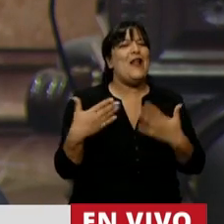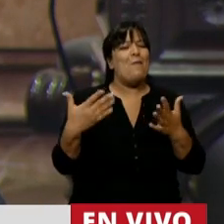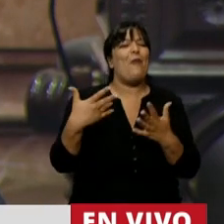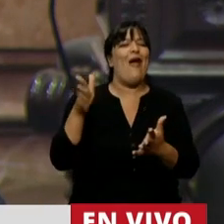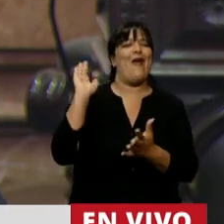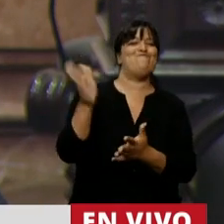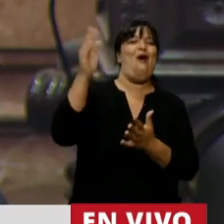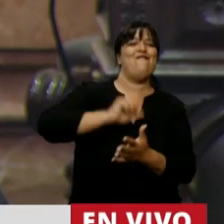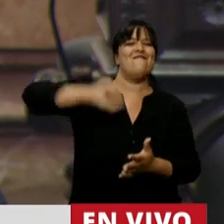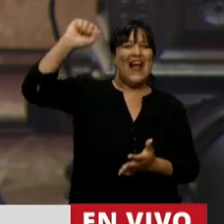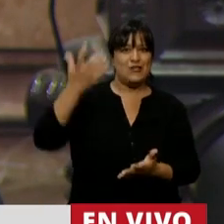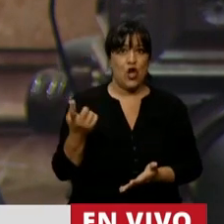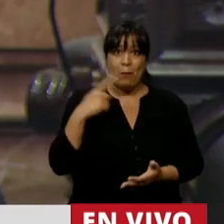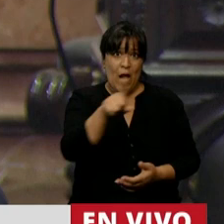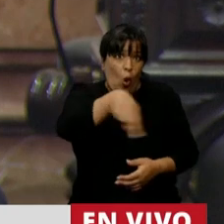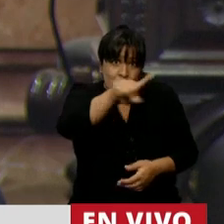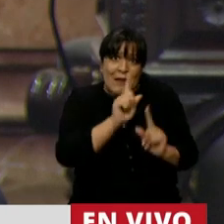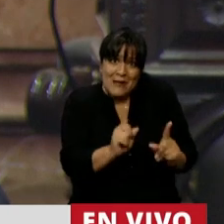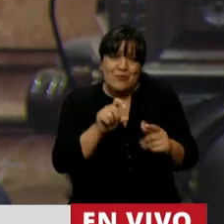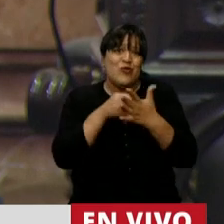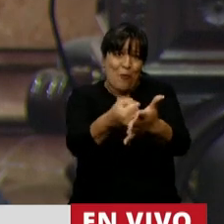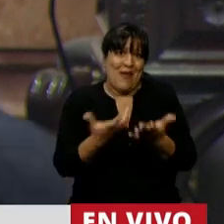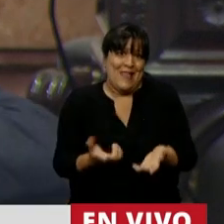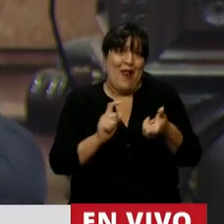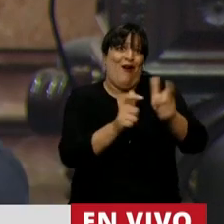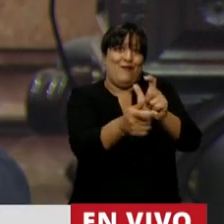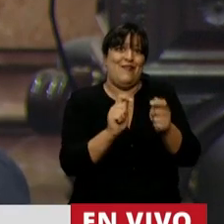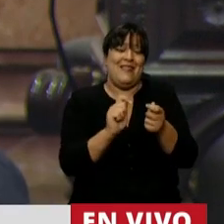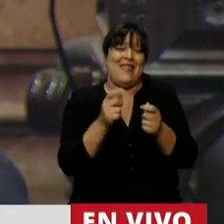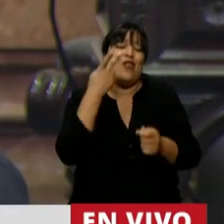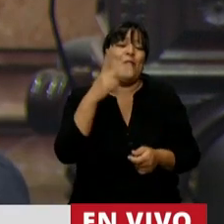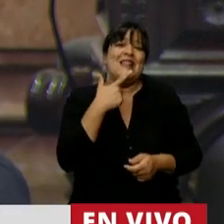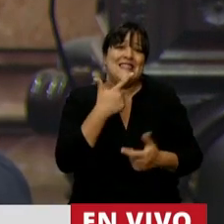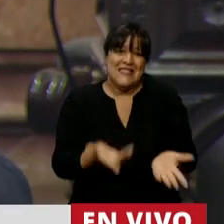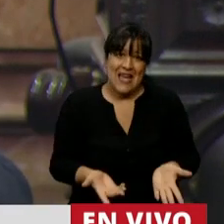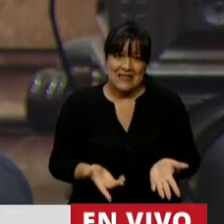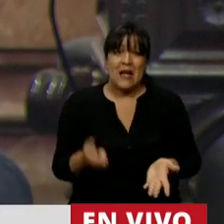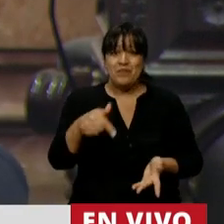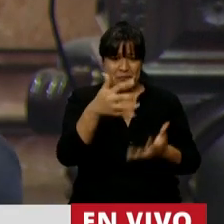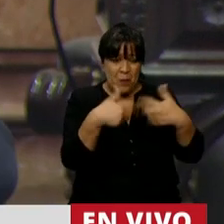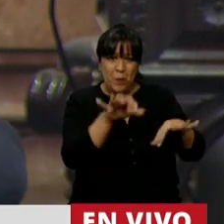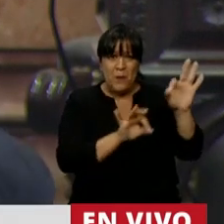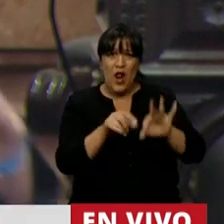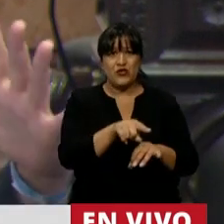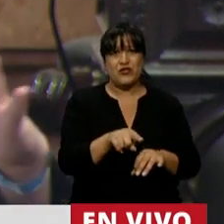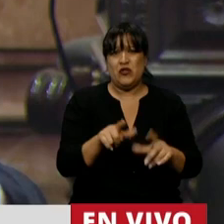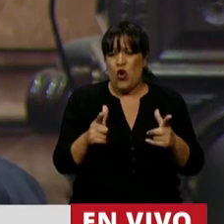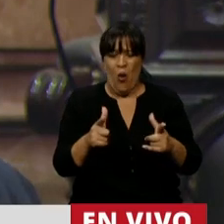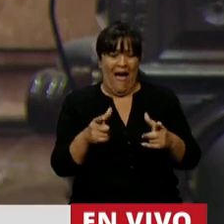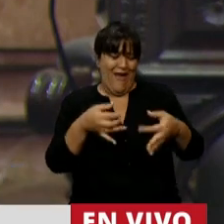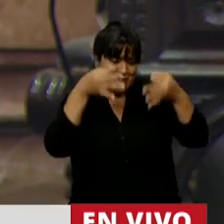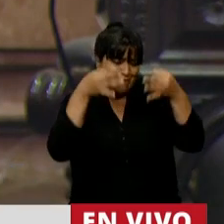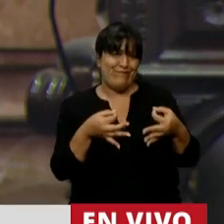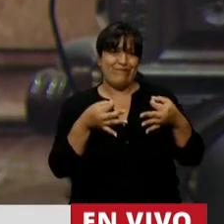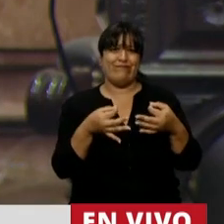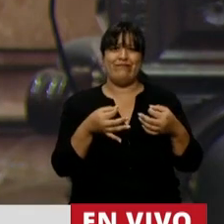a la inflación los jubilados, pero ustedes la suspendieron. Este proyecto no tiene ningún tipo de razonabilidad,